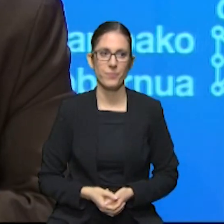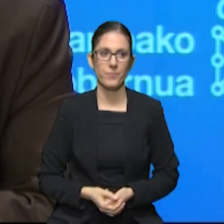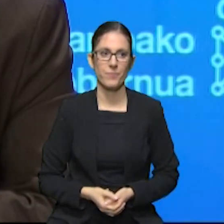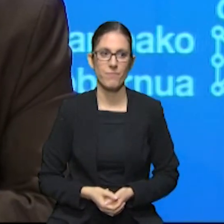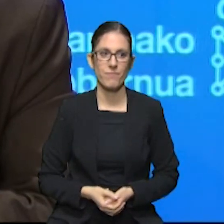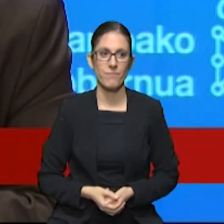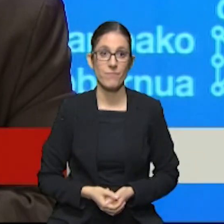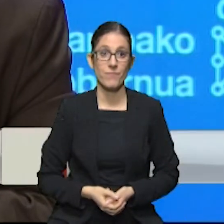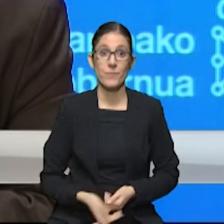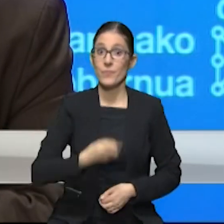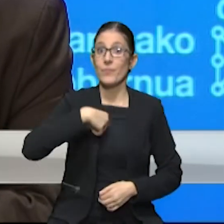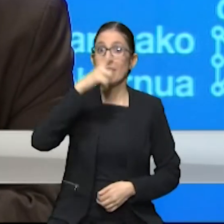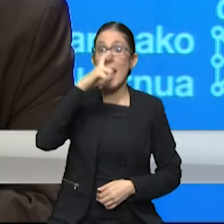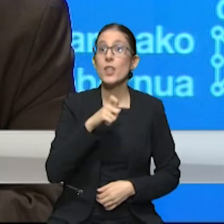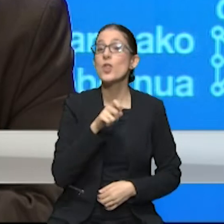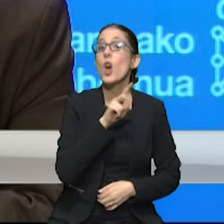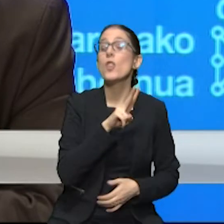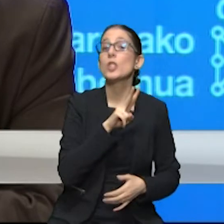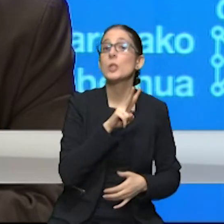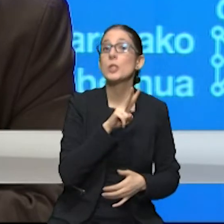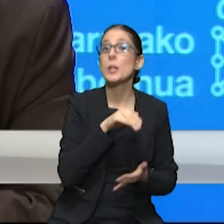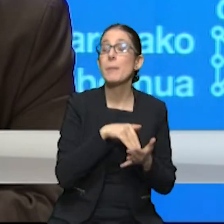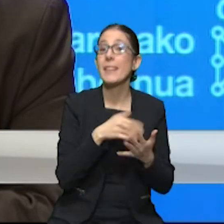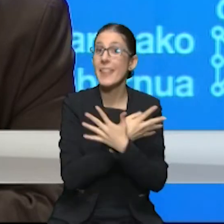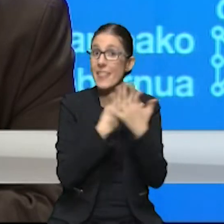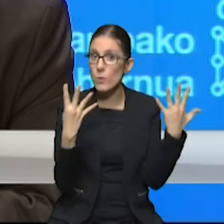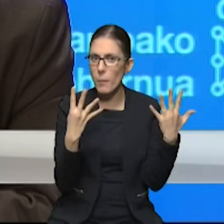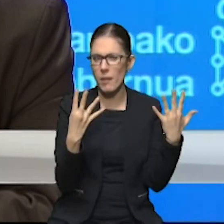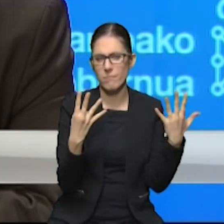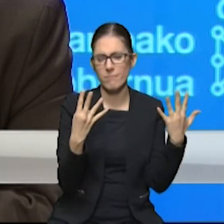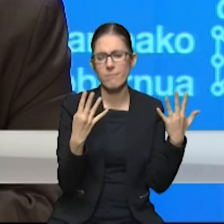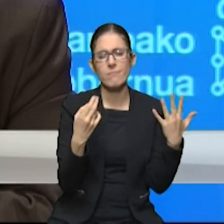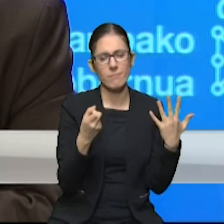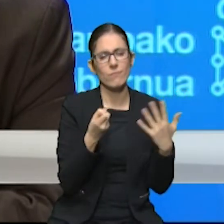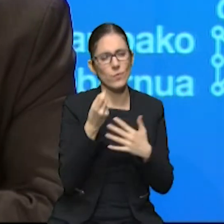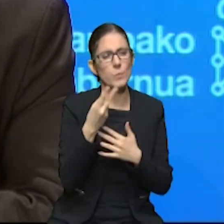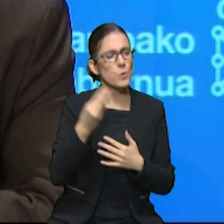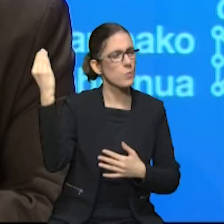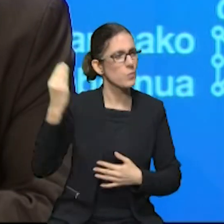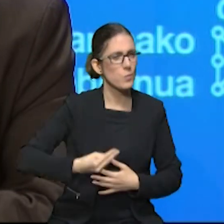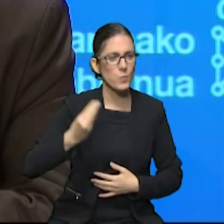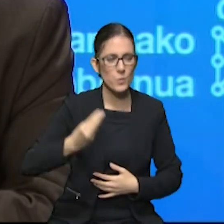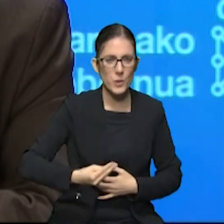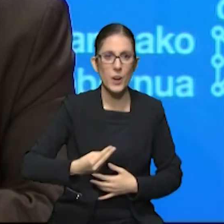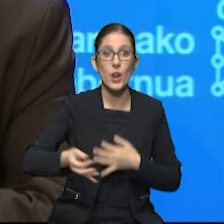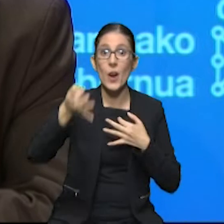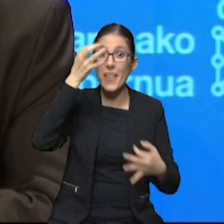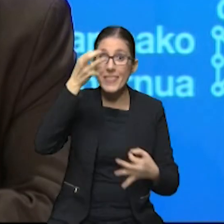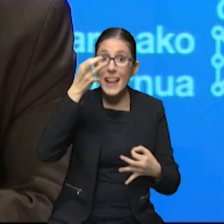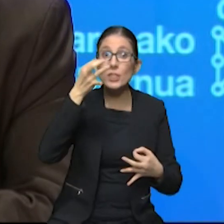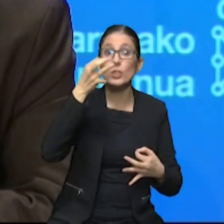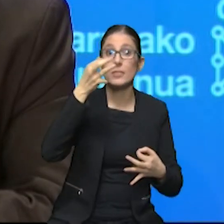Tenemos en 2019 muy buenas cifras. Lo repito, superamos los datos registrados en el año